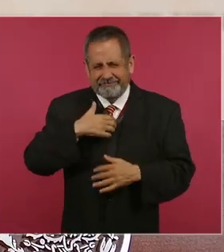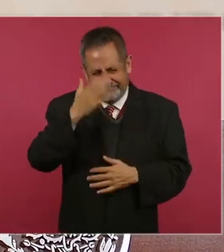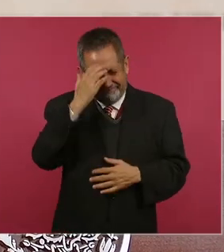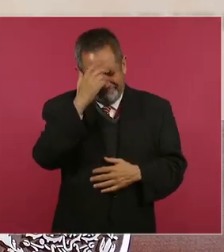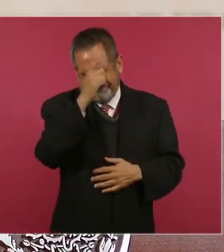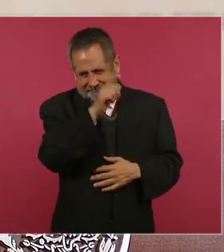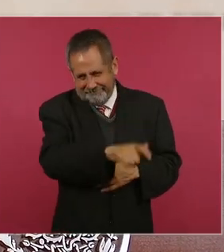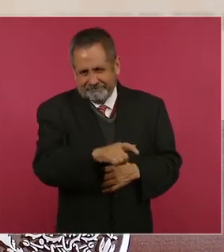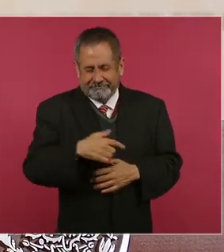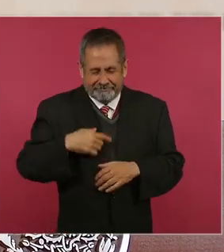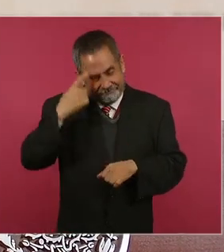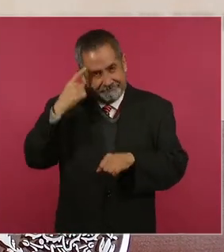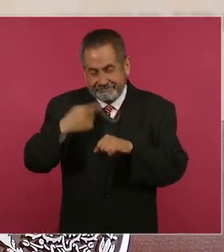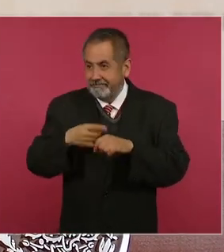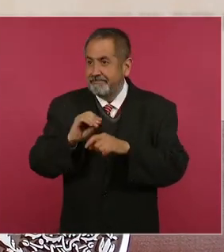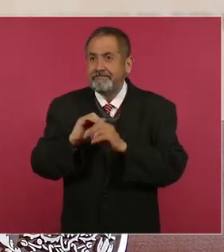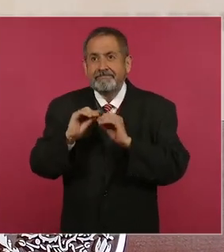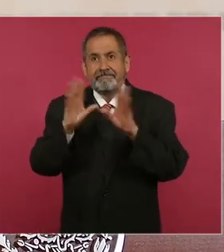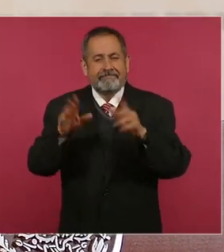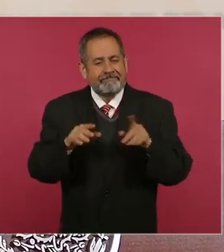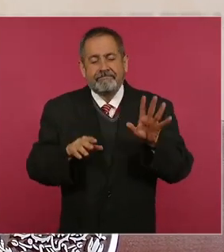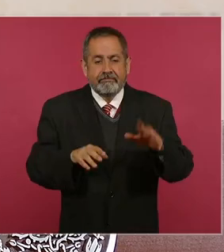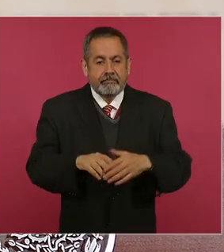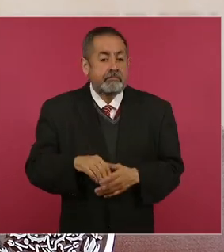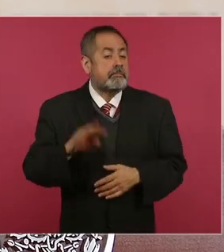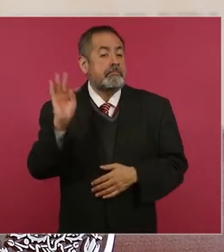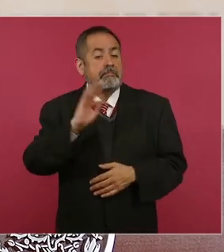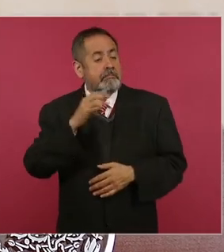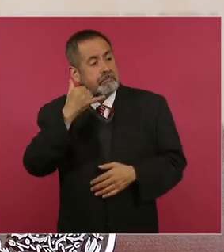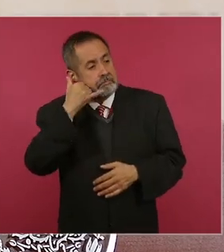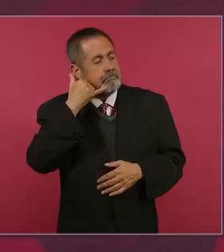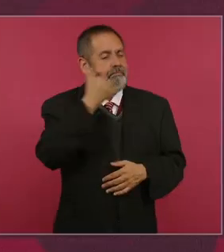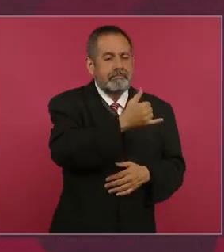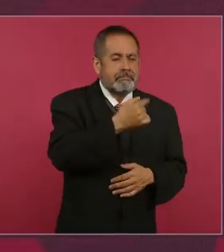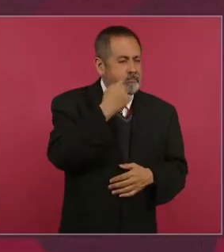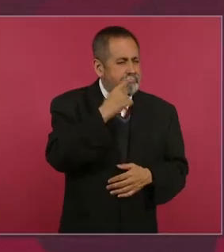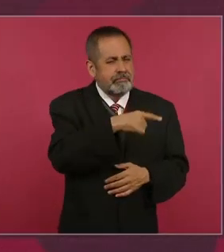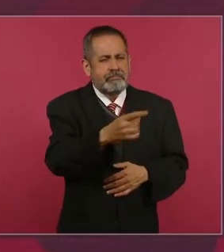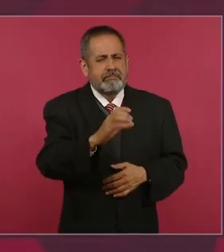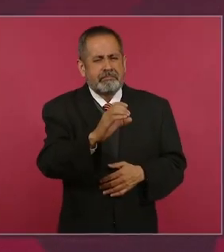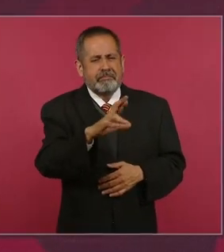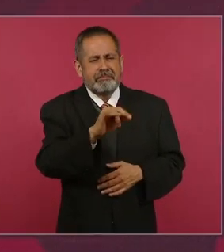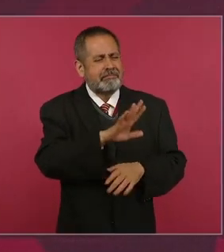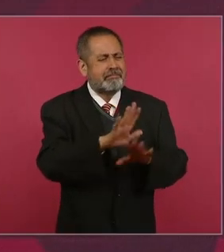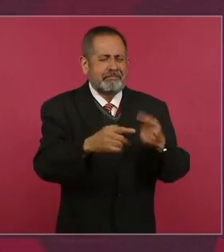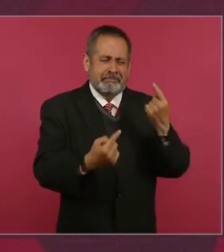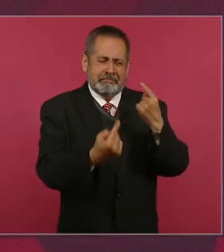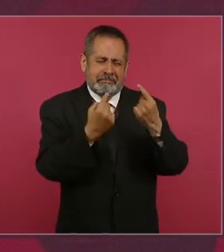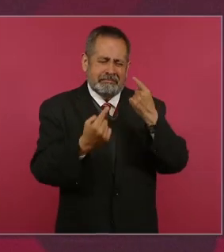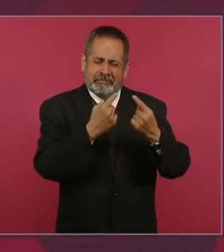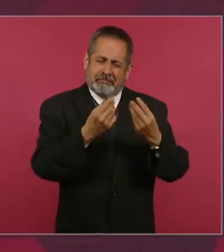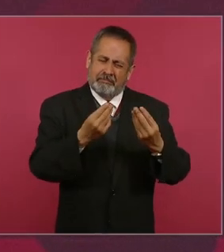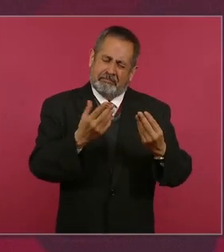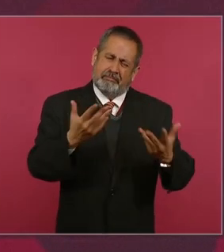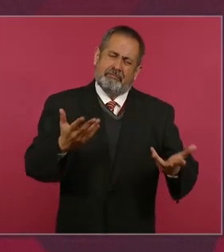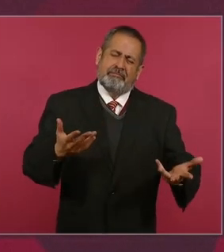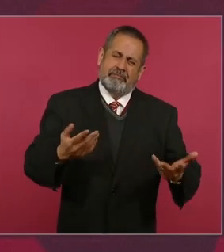siempre afecta. Entonces, si le dijera, a ver, Ciro, ya nos estás afectando mucho